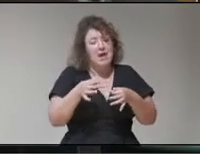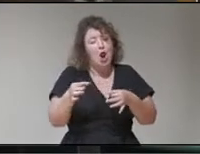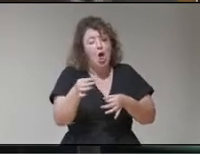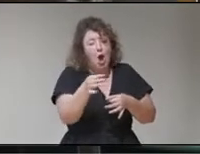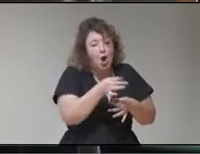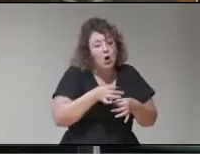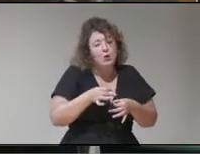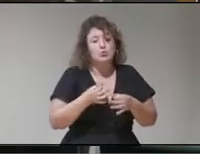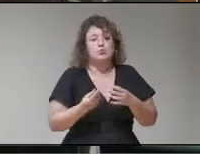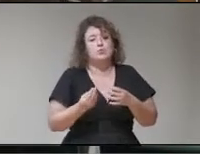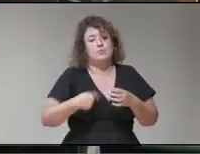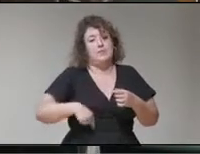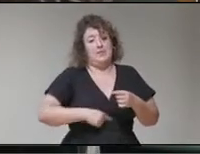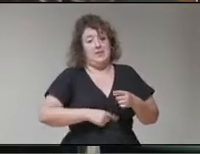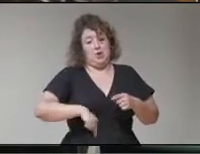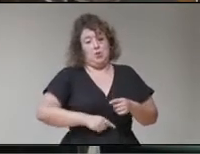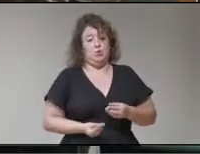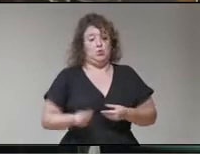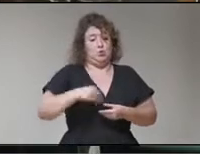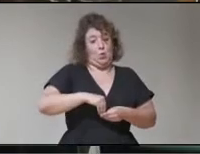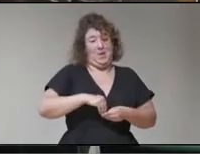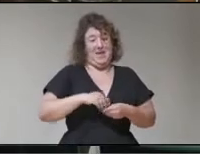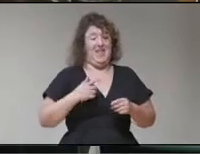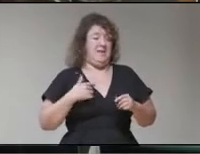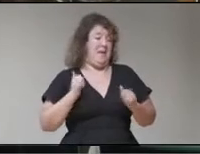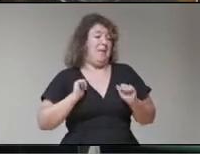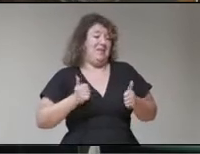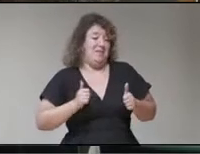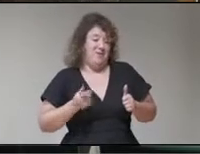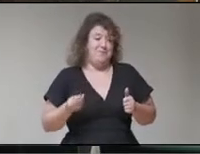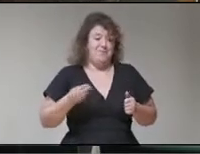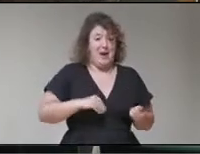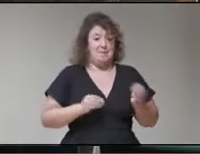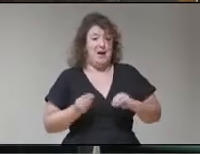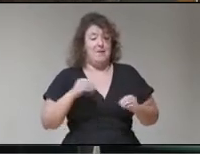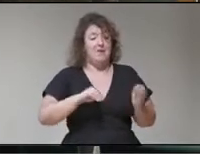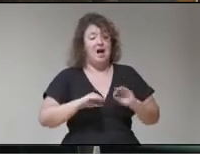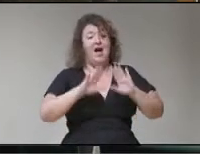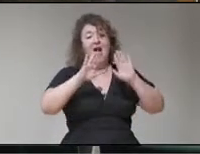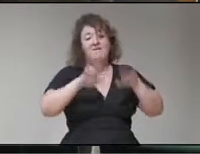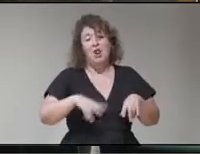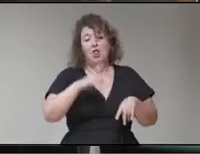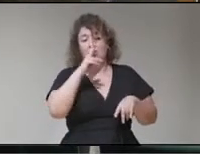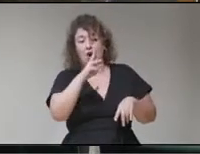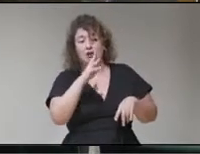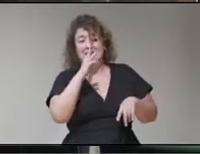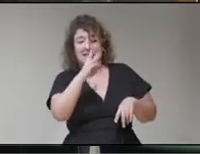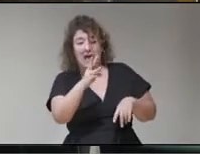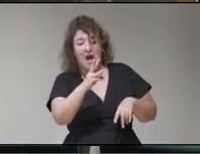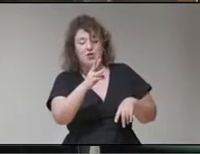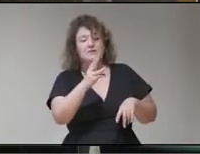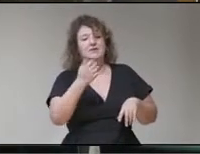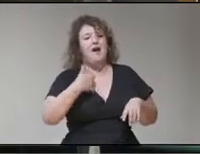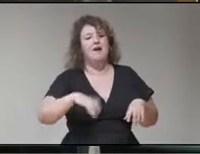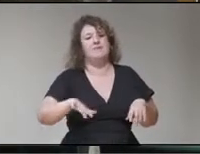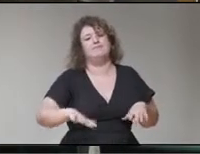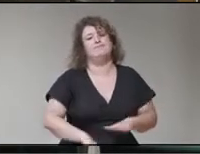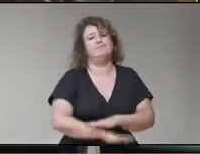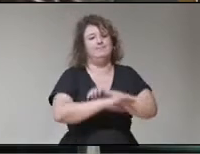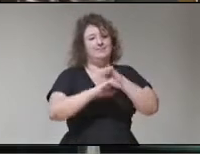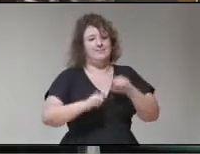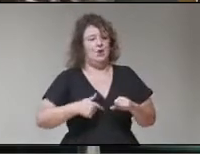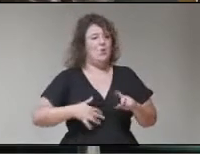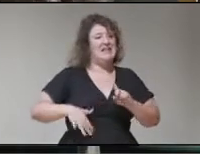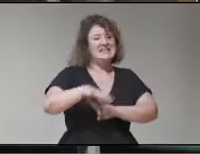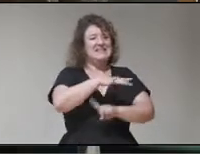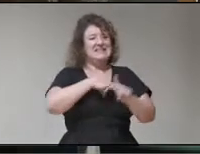a la microbiota inicial para, al final, al cabo de 2-3 años, llegar a constituir el ecosistema